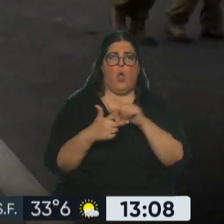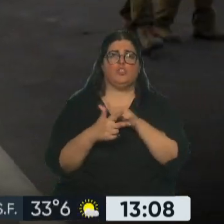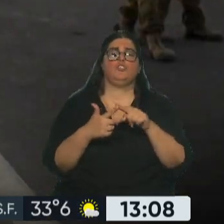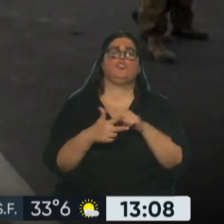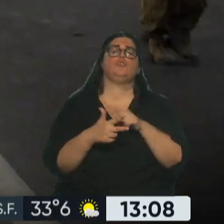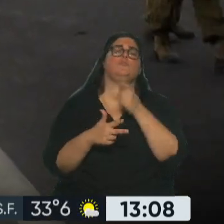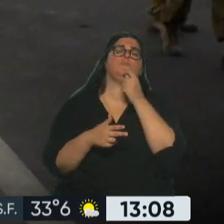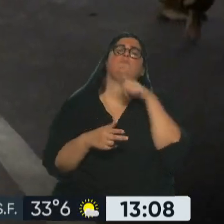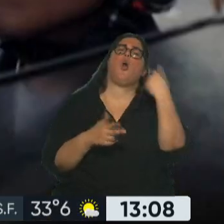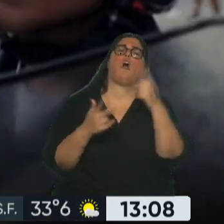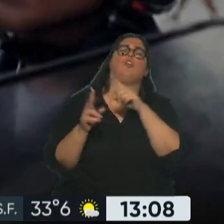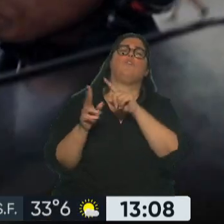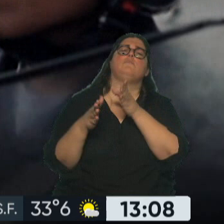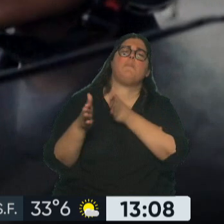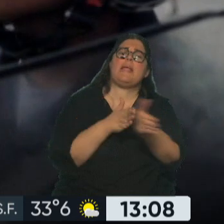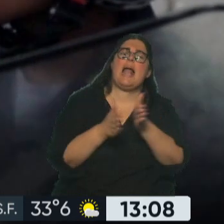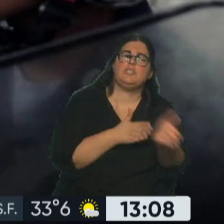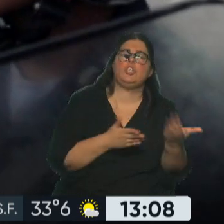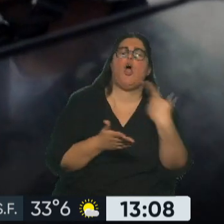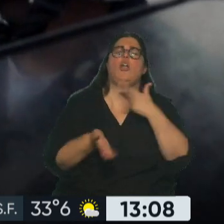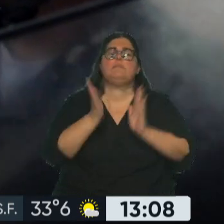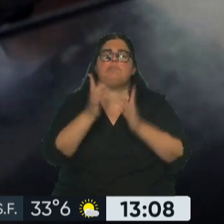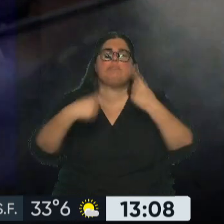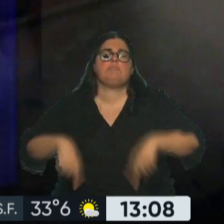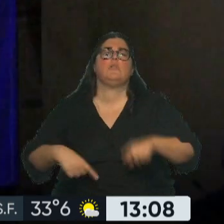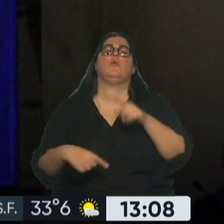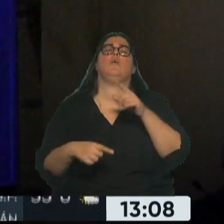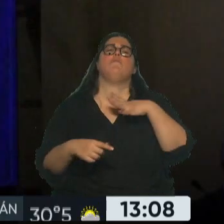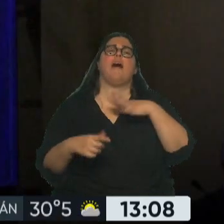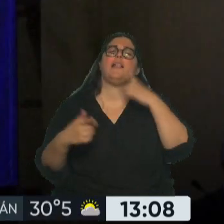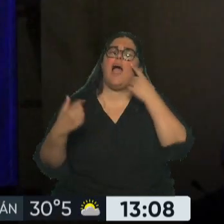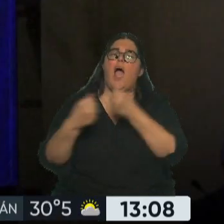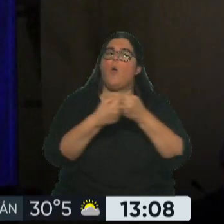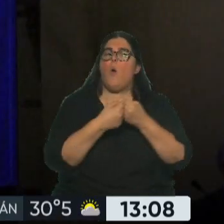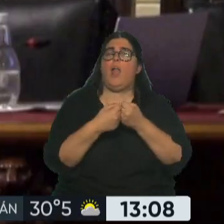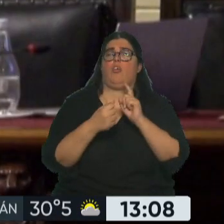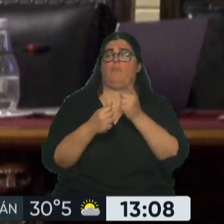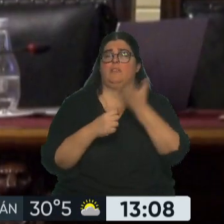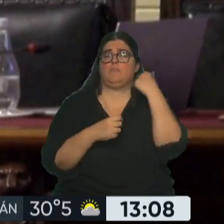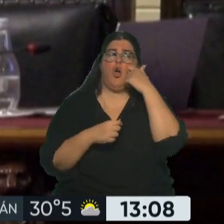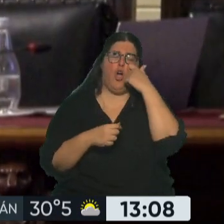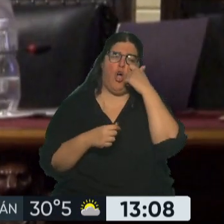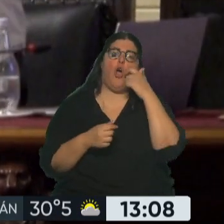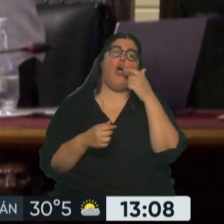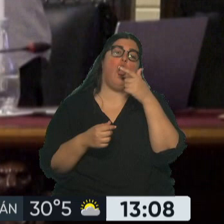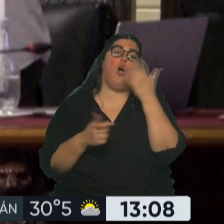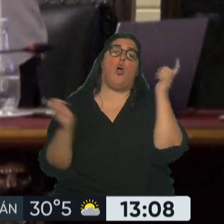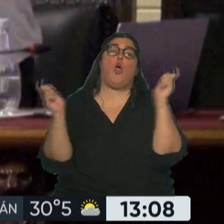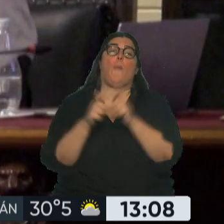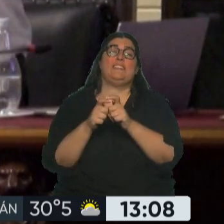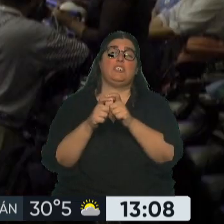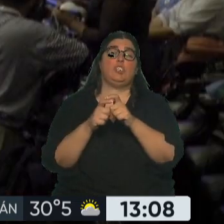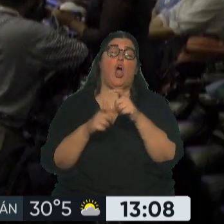en inmigración y seguridad, sumados a la falta de consensos con la que fue aprobado el borrador durante la Convención